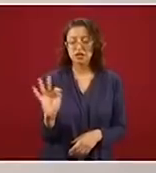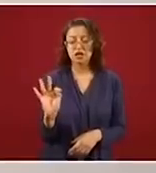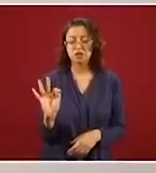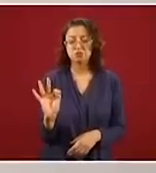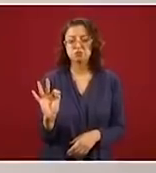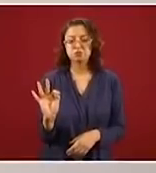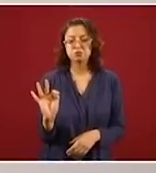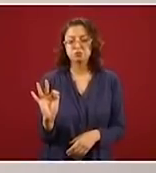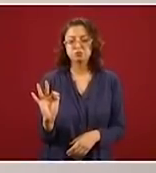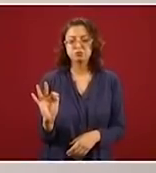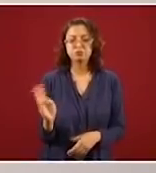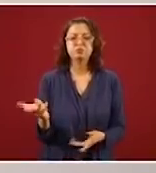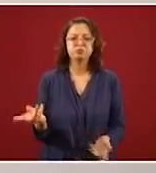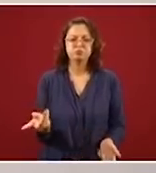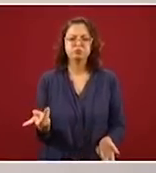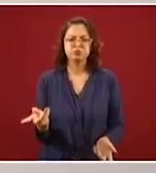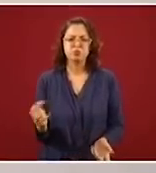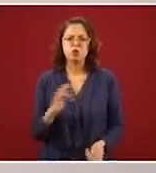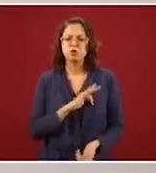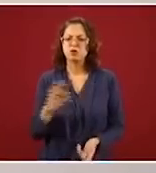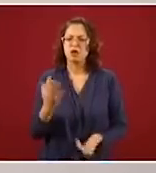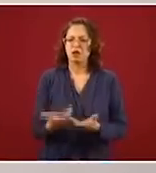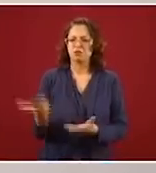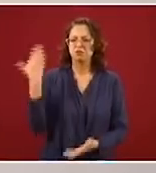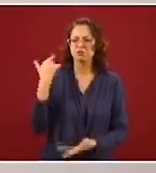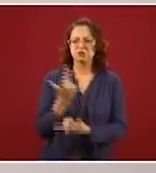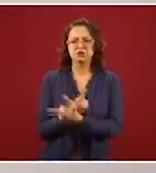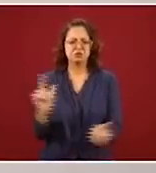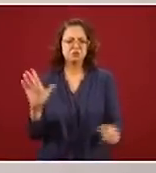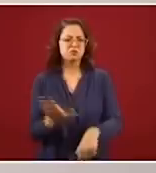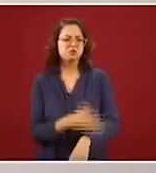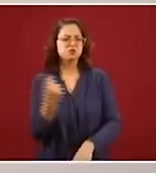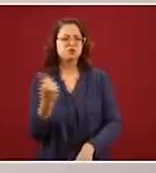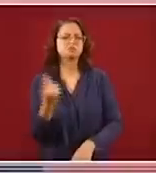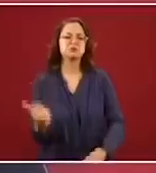había autoridades corruptas,